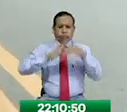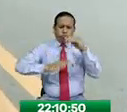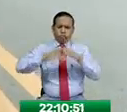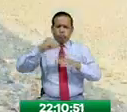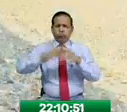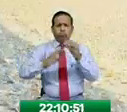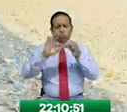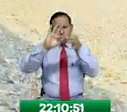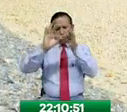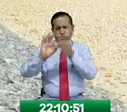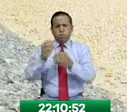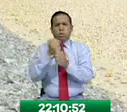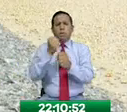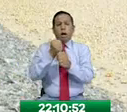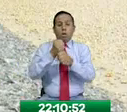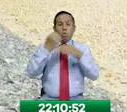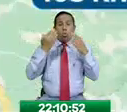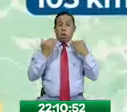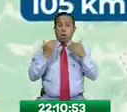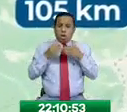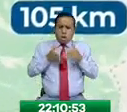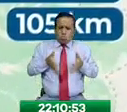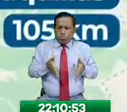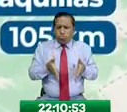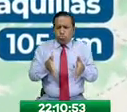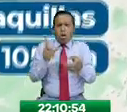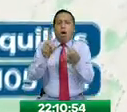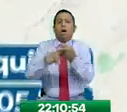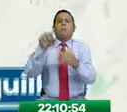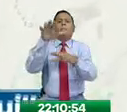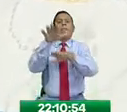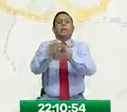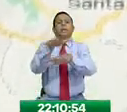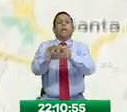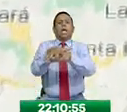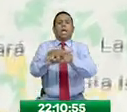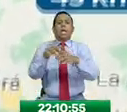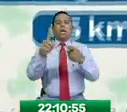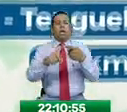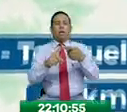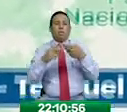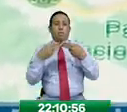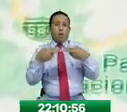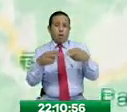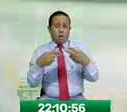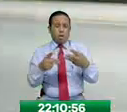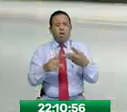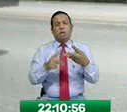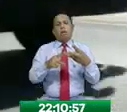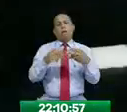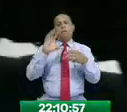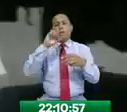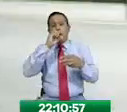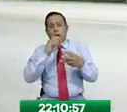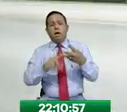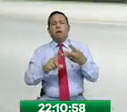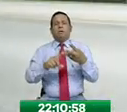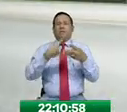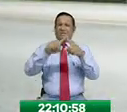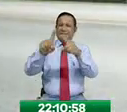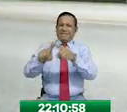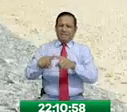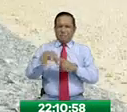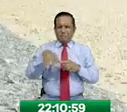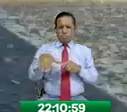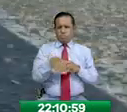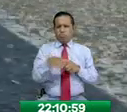la vía Guayaquil-Machala en sus 3 tramos, Río 7 Guajillas, Naranjal-Tenguel y Naranjal-Guayaquil. Se trata de un acuerdo